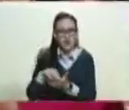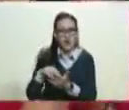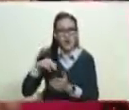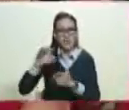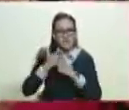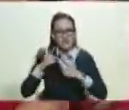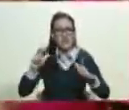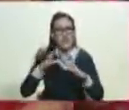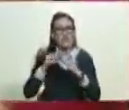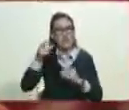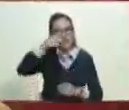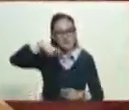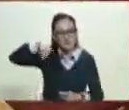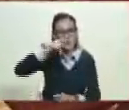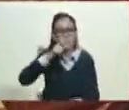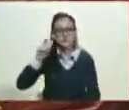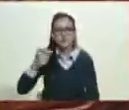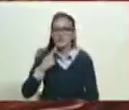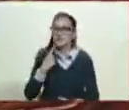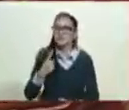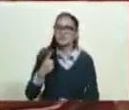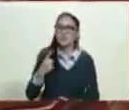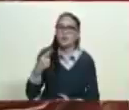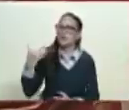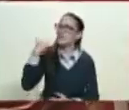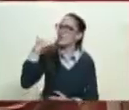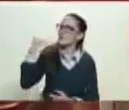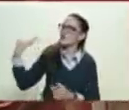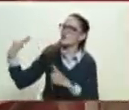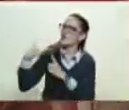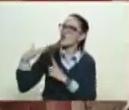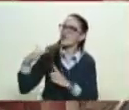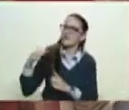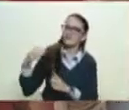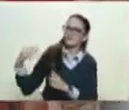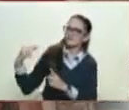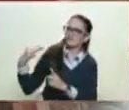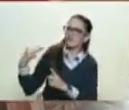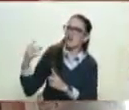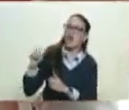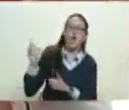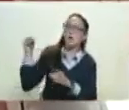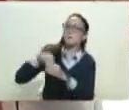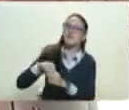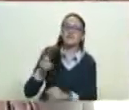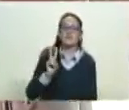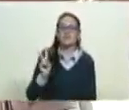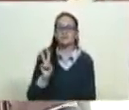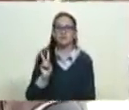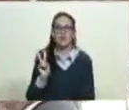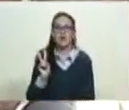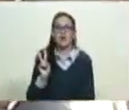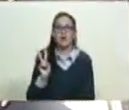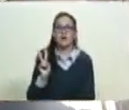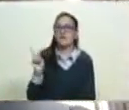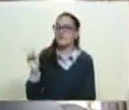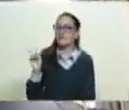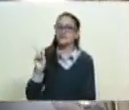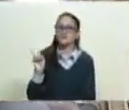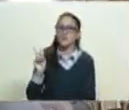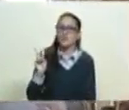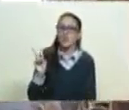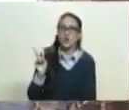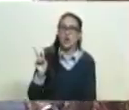libertadores y nuestra libertadora, le decimos: imperio salvaje y bárbaro, no te metas con Venezuela, que Venezuela